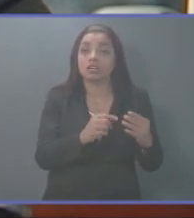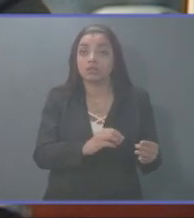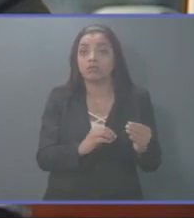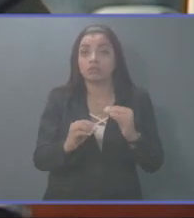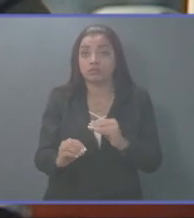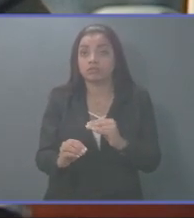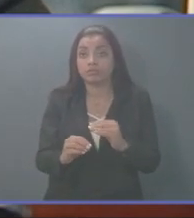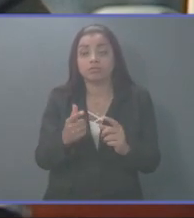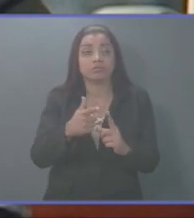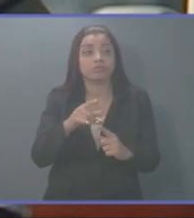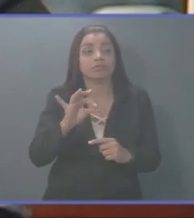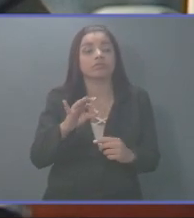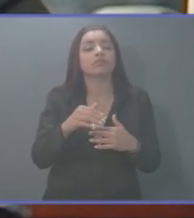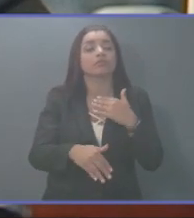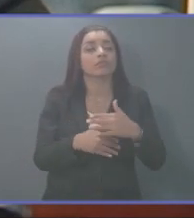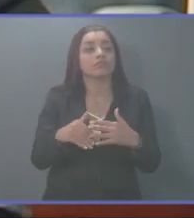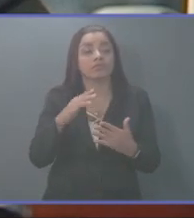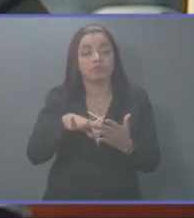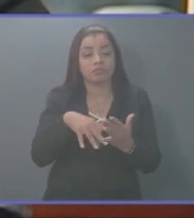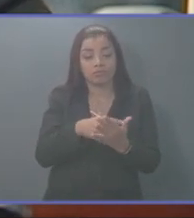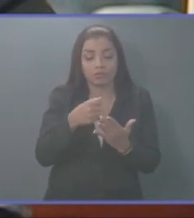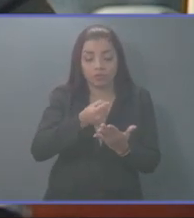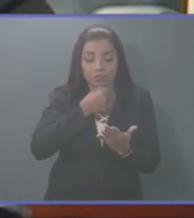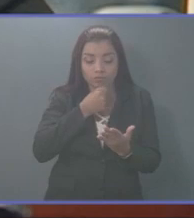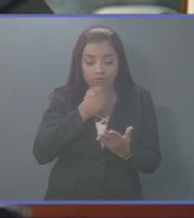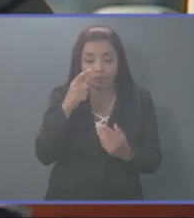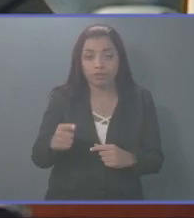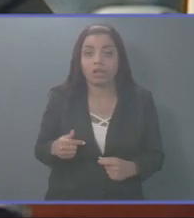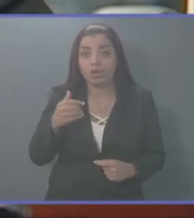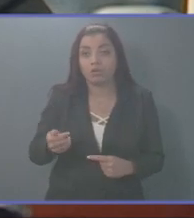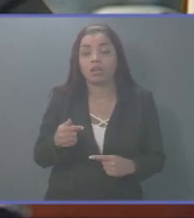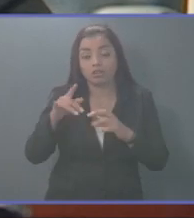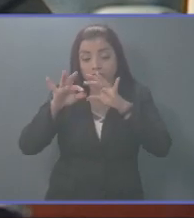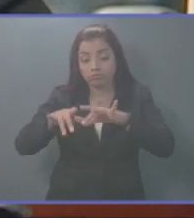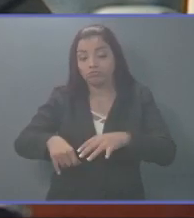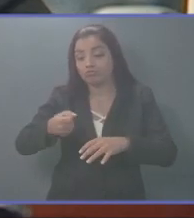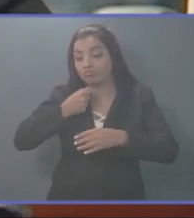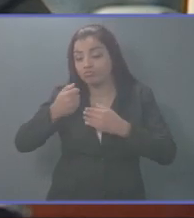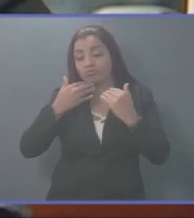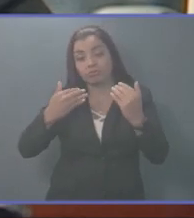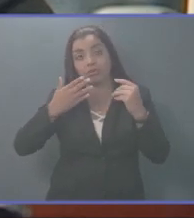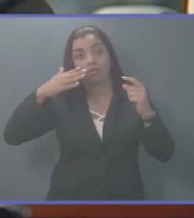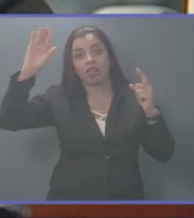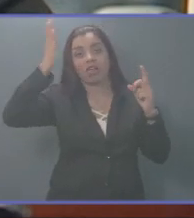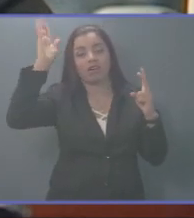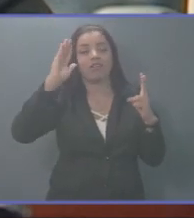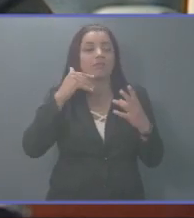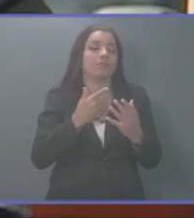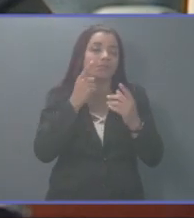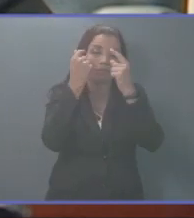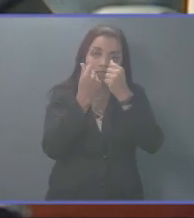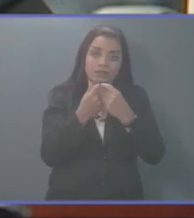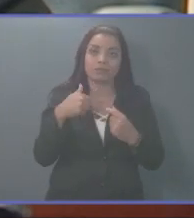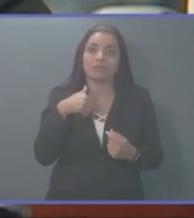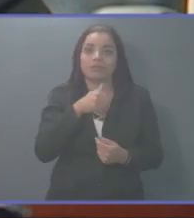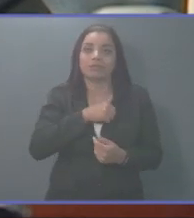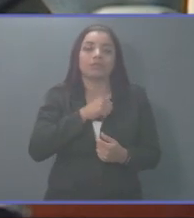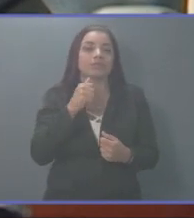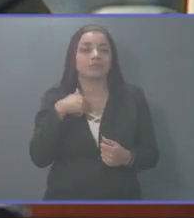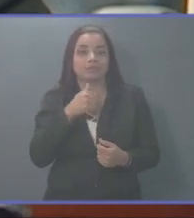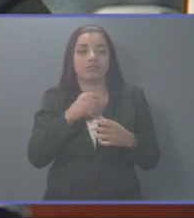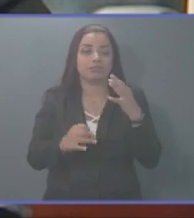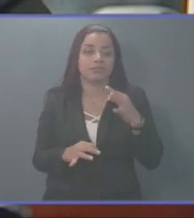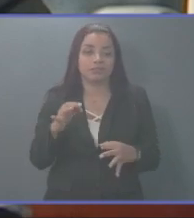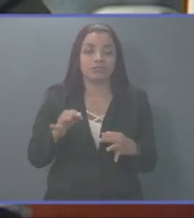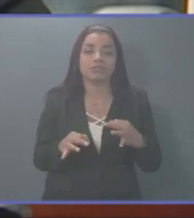políticas públicas. F, elaborar y presentar informes anuales, rendición de cuentas y propuesta de presupuesto anual al Ministerio de Justicia y